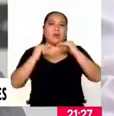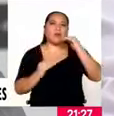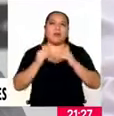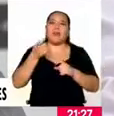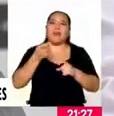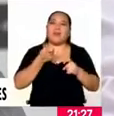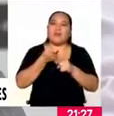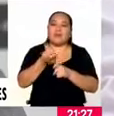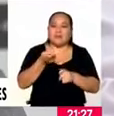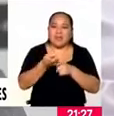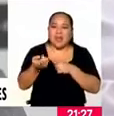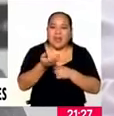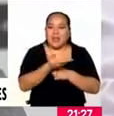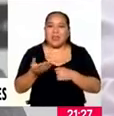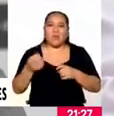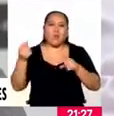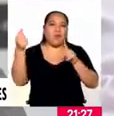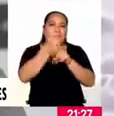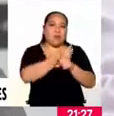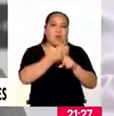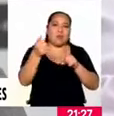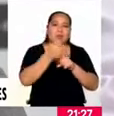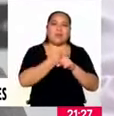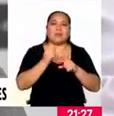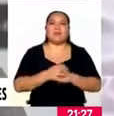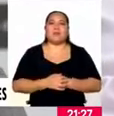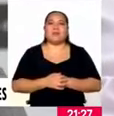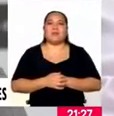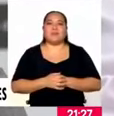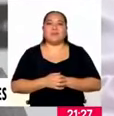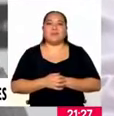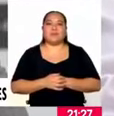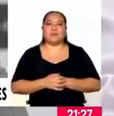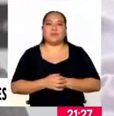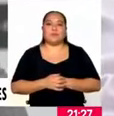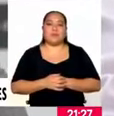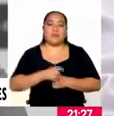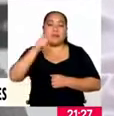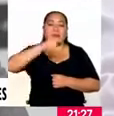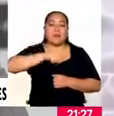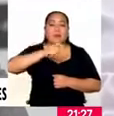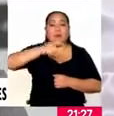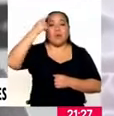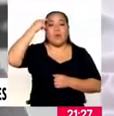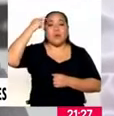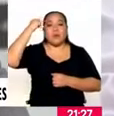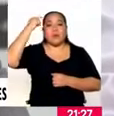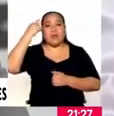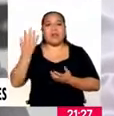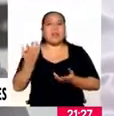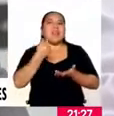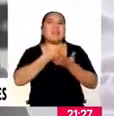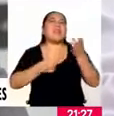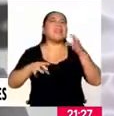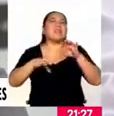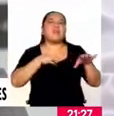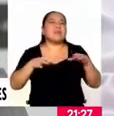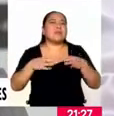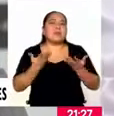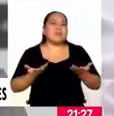causados por la violencia. Tenemos que pensar en las consecuencias de nuestros